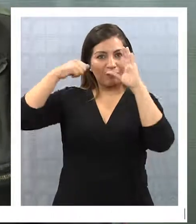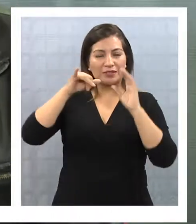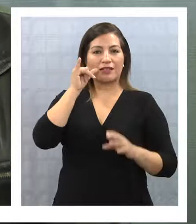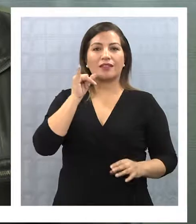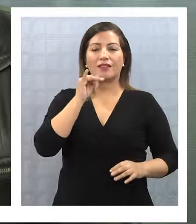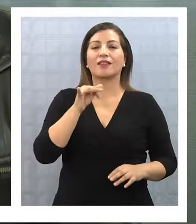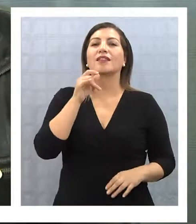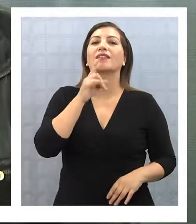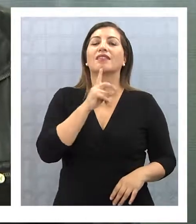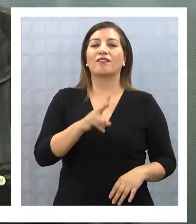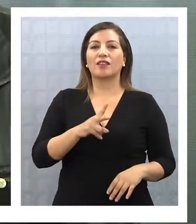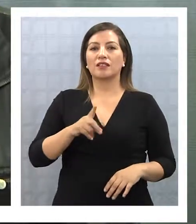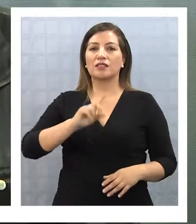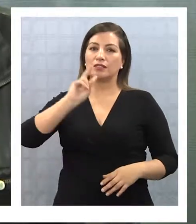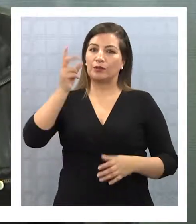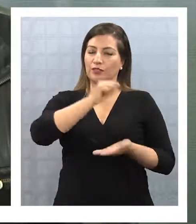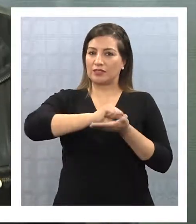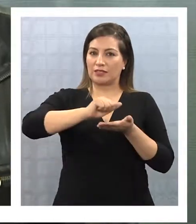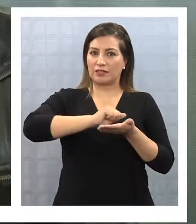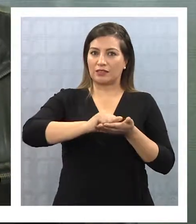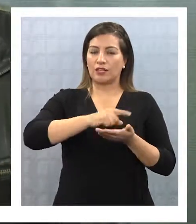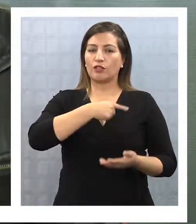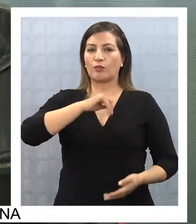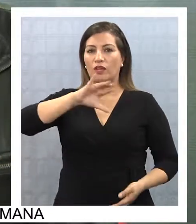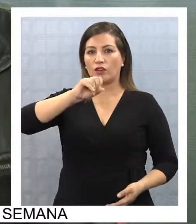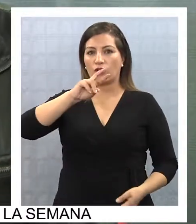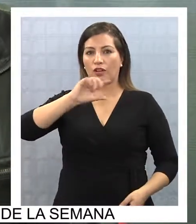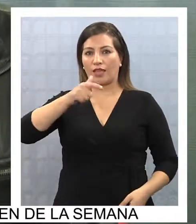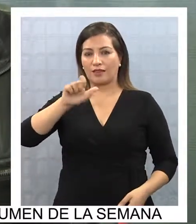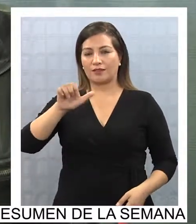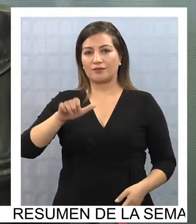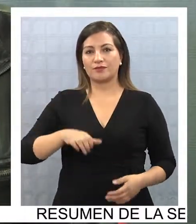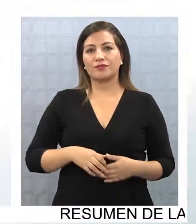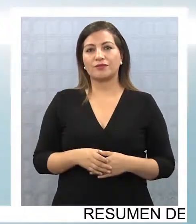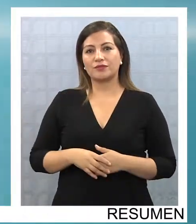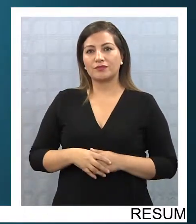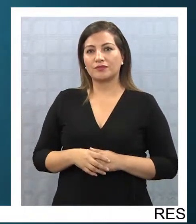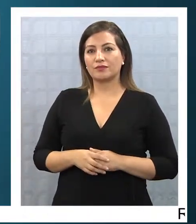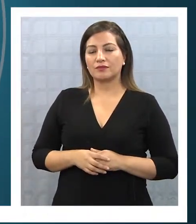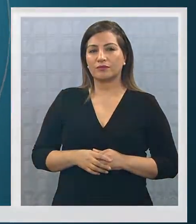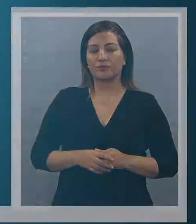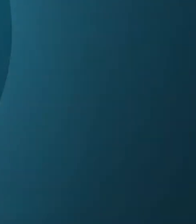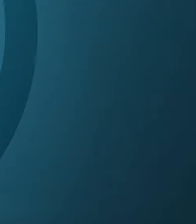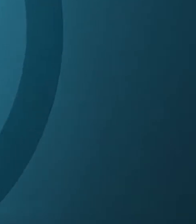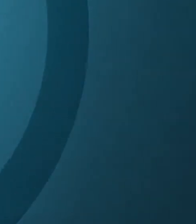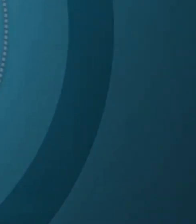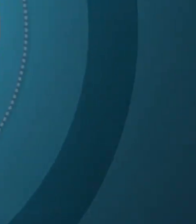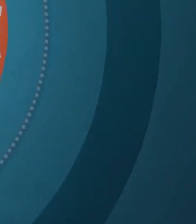Televisión, en esta oportunidad con el subsecretario de Medio Ambiente, Jorge Canals.